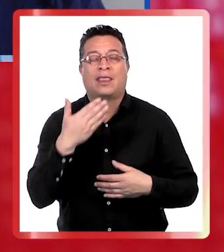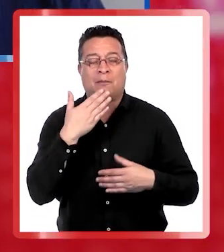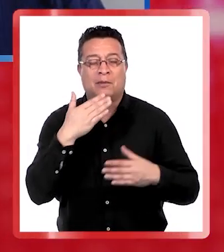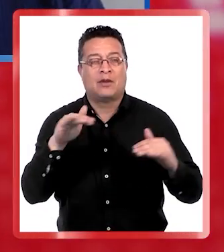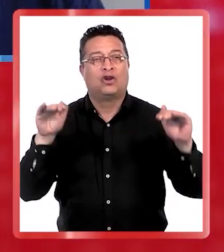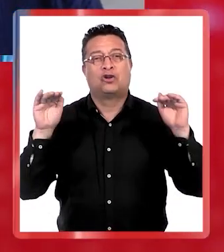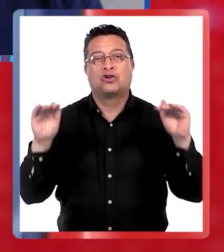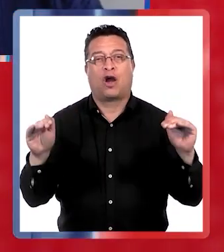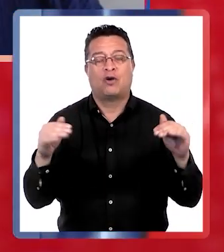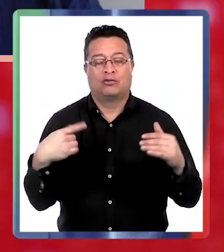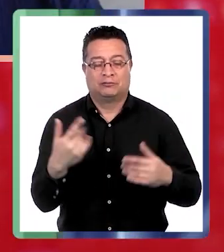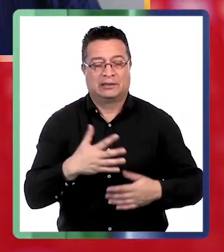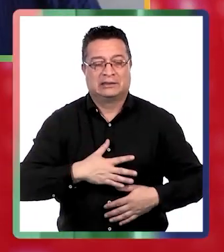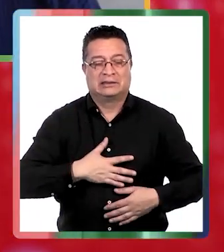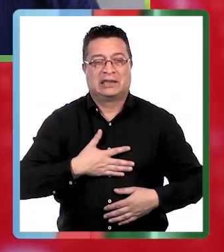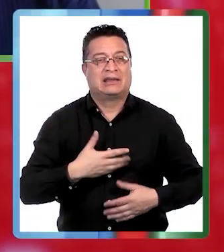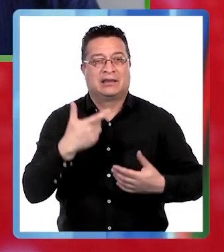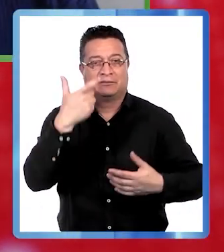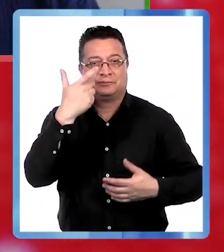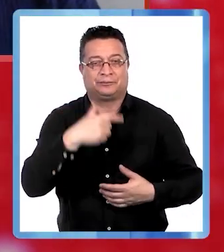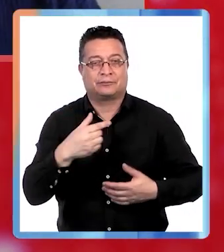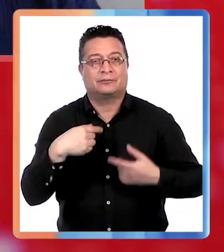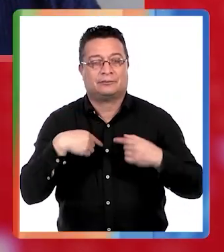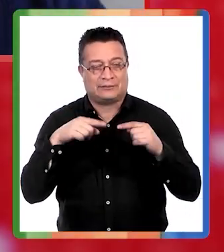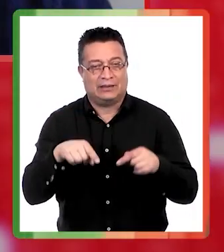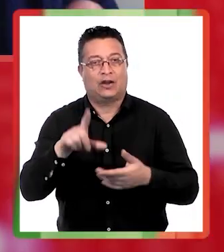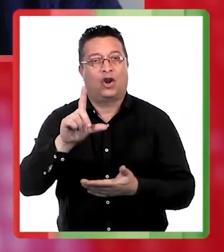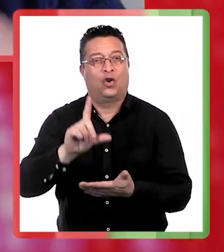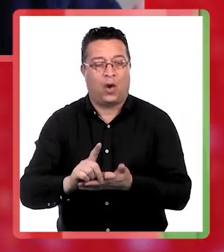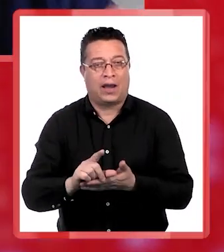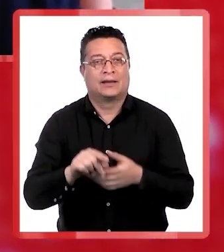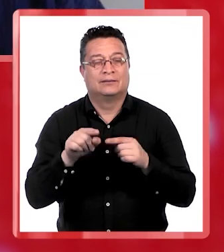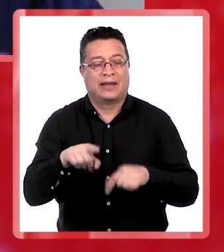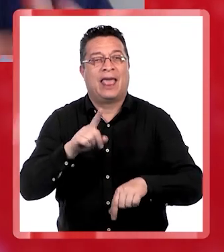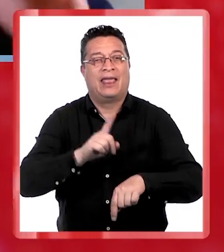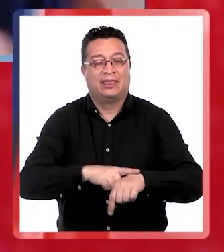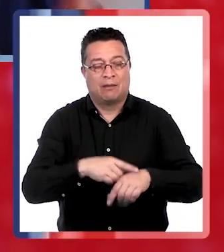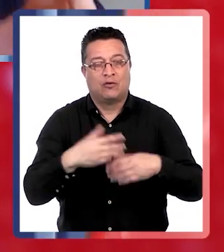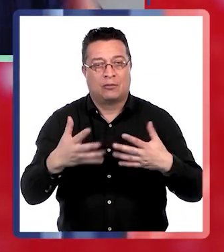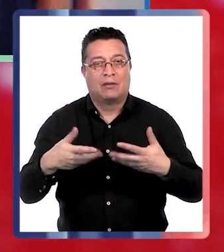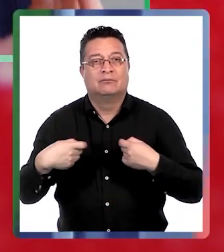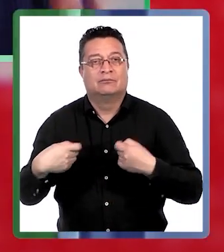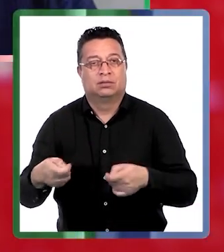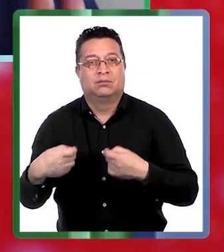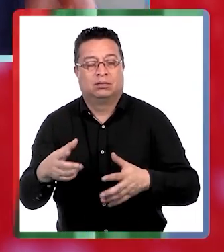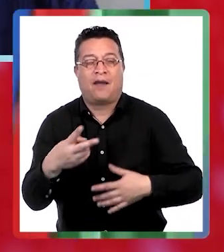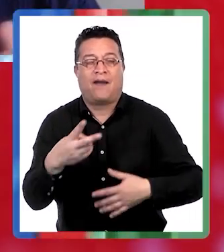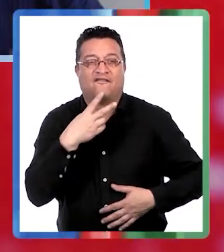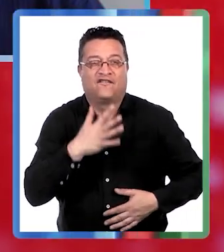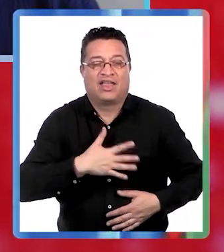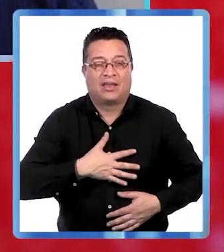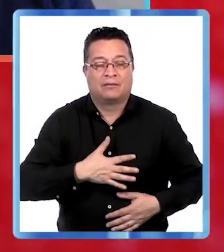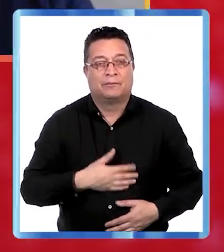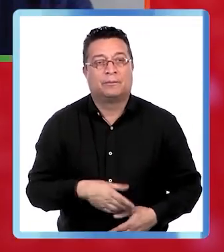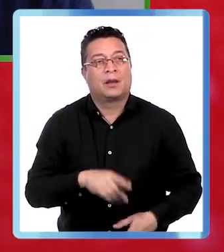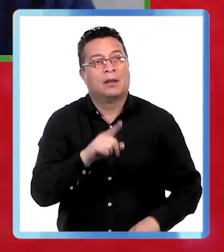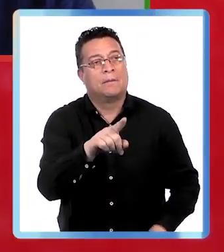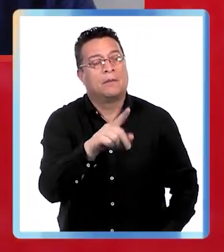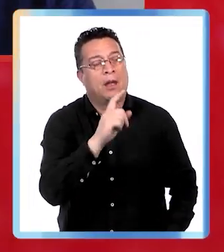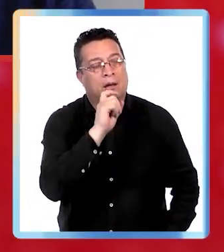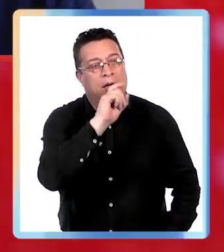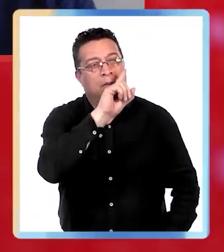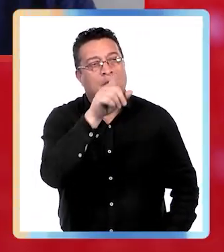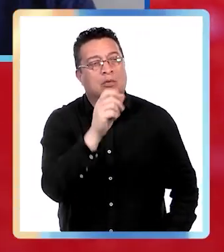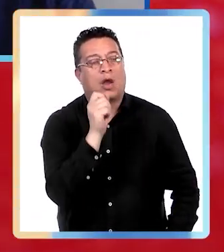pero también cómodos de ser quienes somos en ese lugar, ¿no? En esa cantidad de tiempo que estamos invirtiendo en nuestra vida. Emilio,